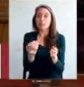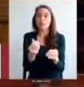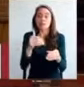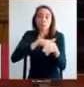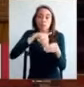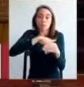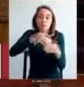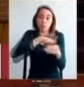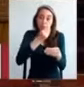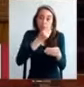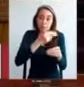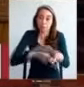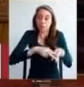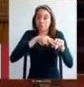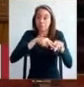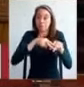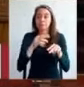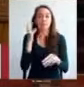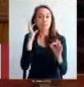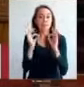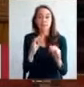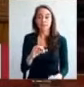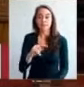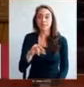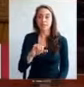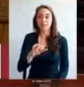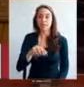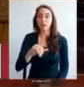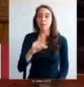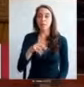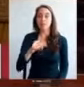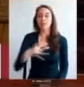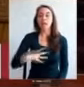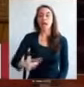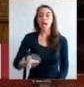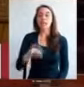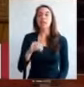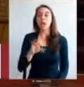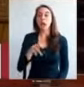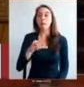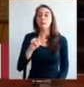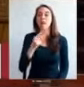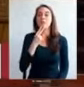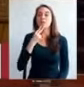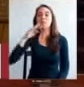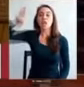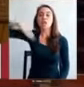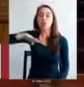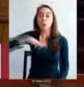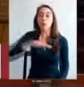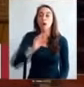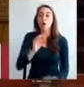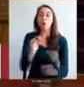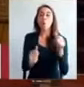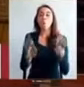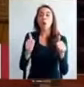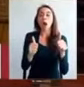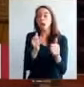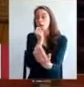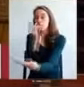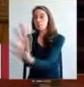reunir el dinero como lo está haciendo cynthia medina por su hija emilia que es de tomé o demandar el